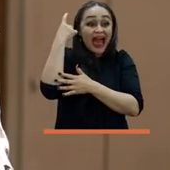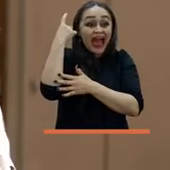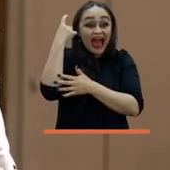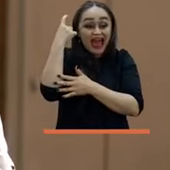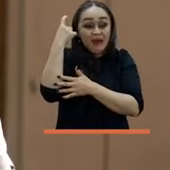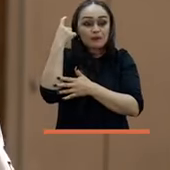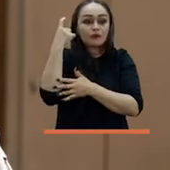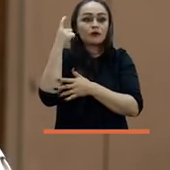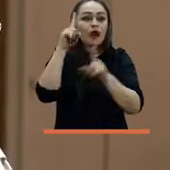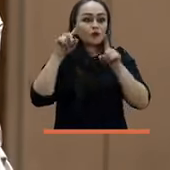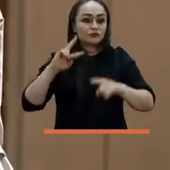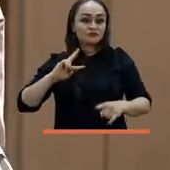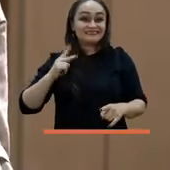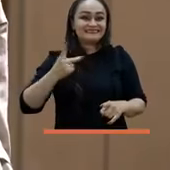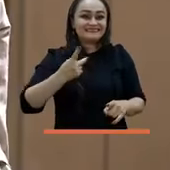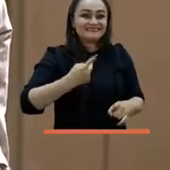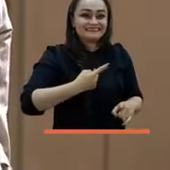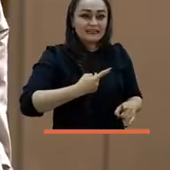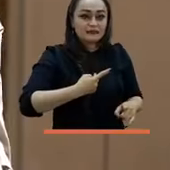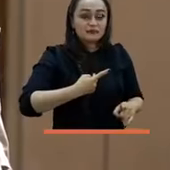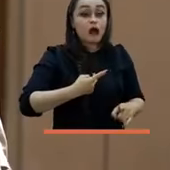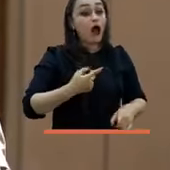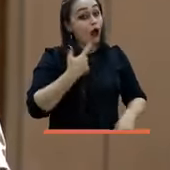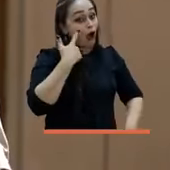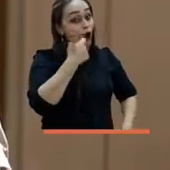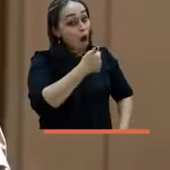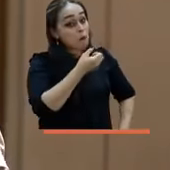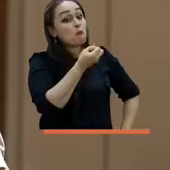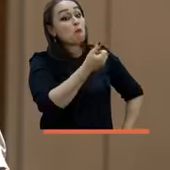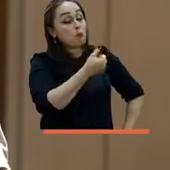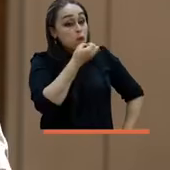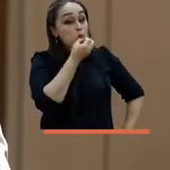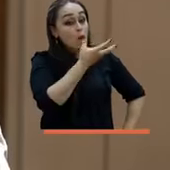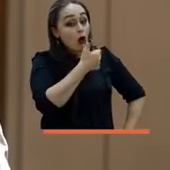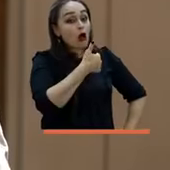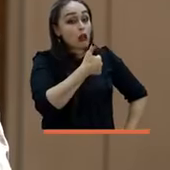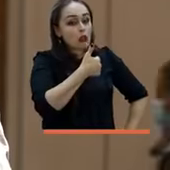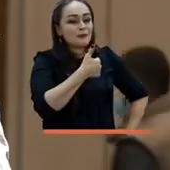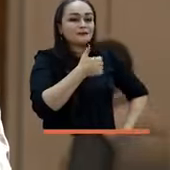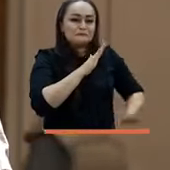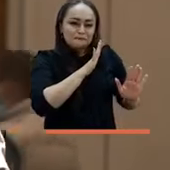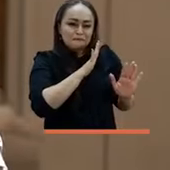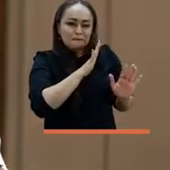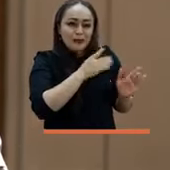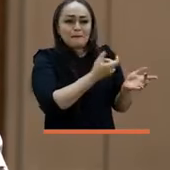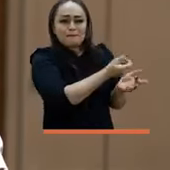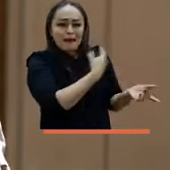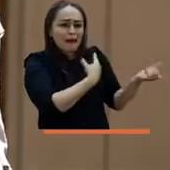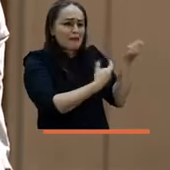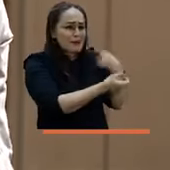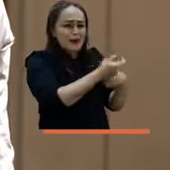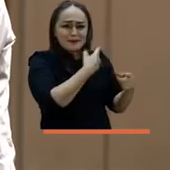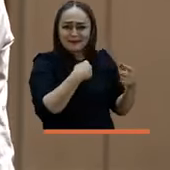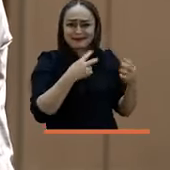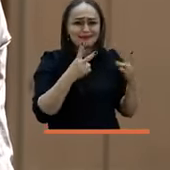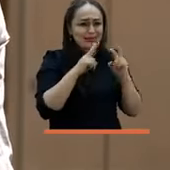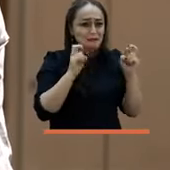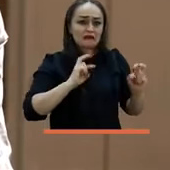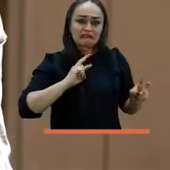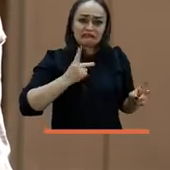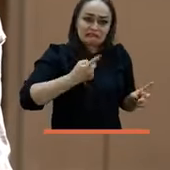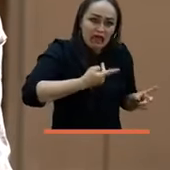trans por ejemplo cierto como ah bueno muy chévere todo cuota trans yo sé que esta va a ser la próxima pregunta esto hay que ponerlo en público